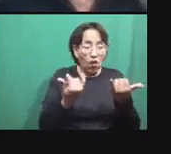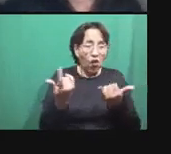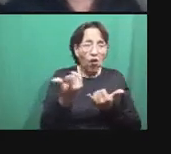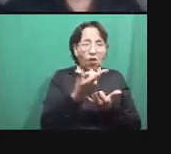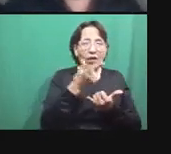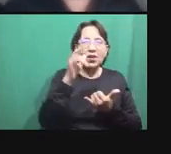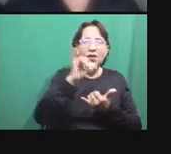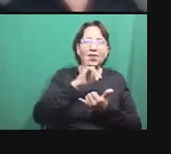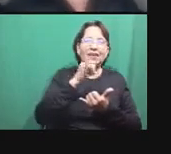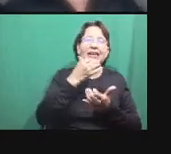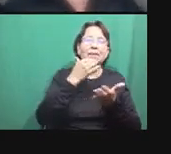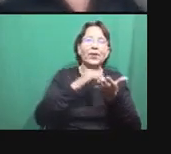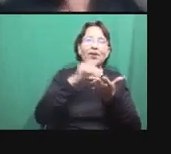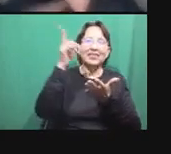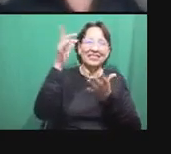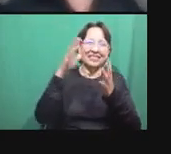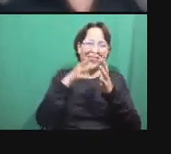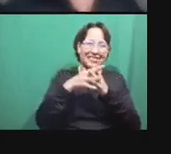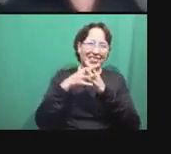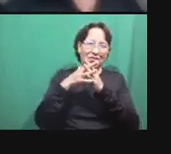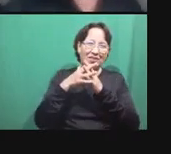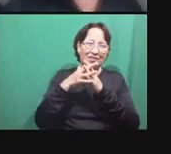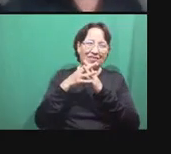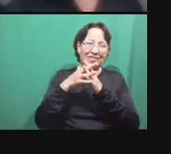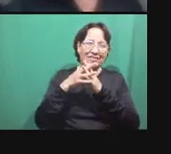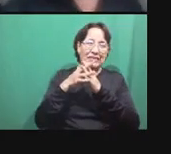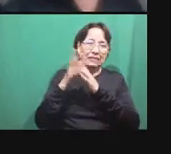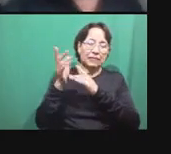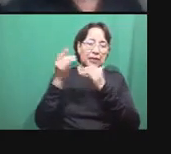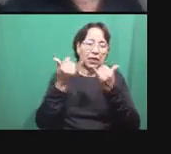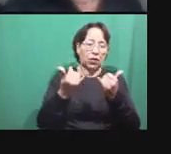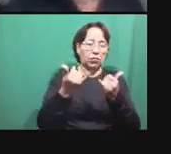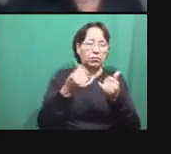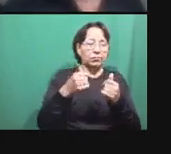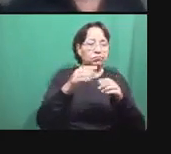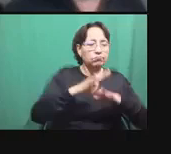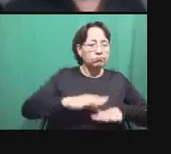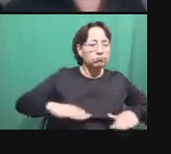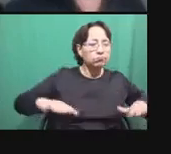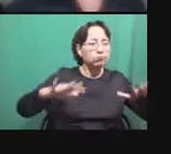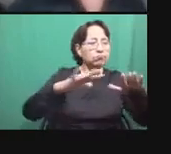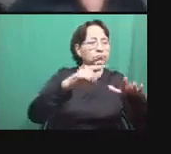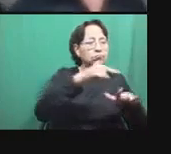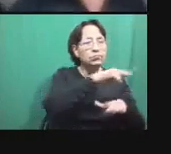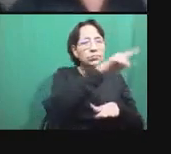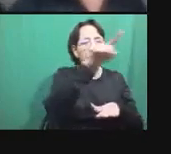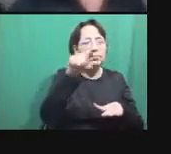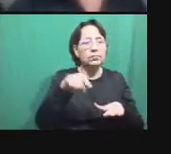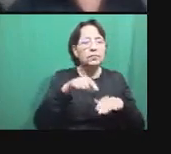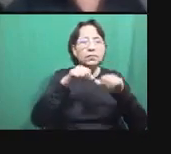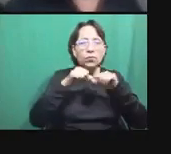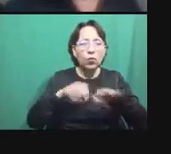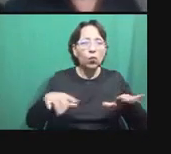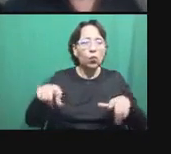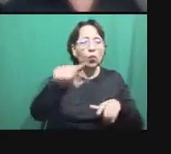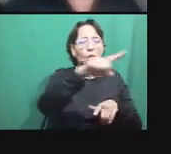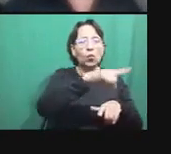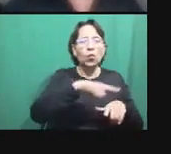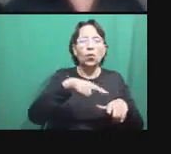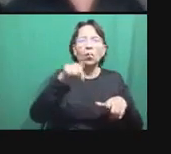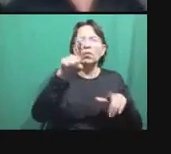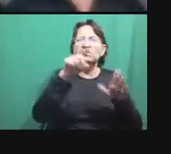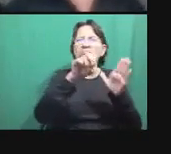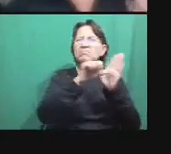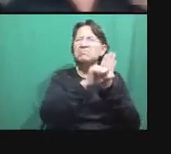han llegado desde siempre, y por ejemplo la activación en el espacio del paisaje público de estos signos que proceden, por